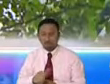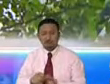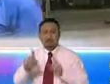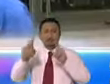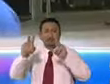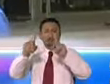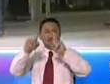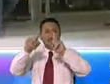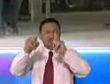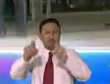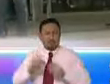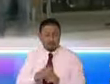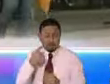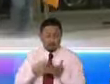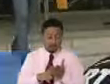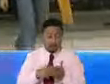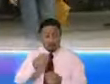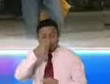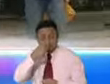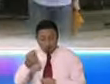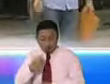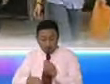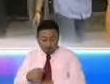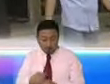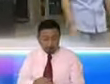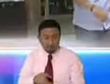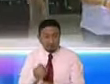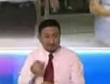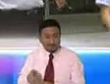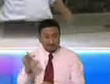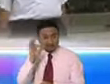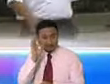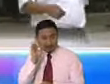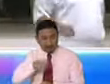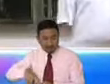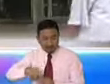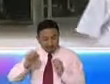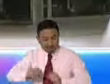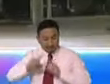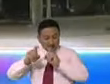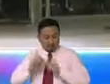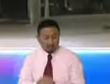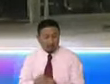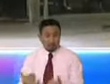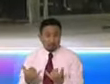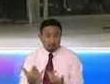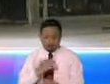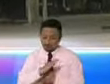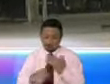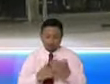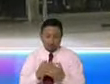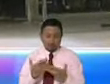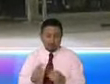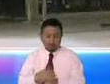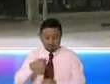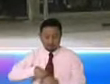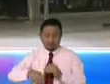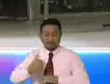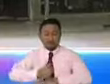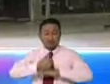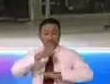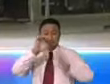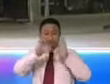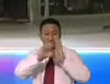penales. Con microtráfico y todos los de sustancias ilícitas sujetas a fiscalización, que ya de por sí en todo el mundo y en nuestra Corte Constitucional también